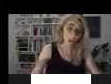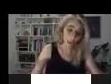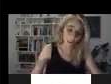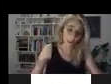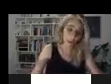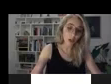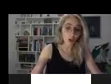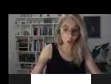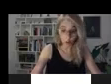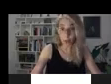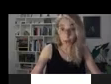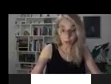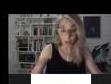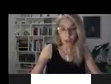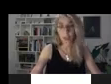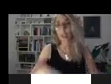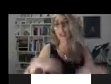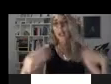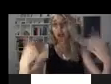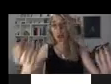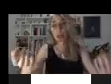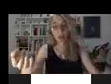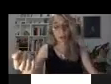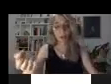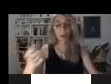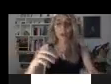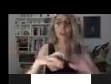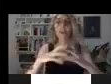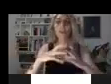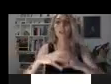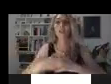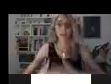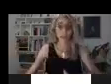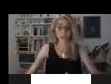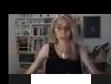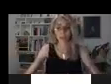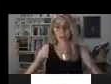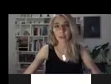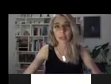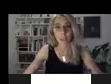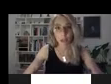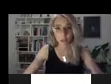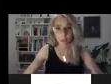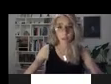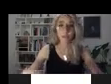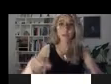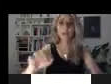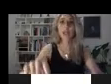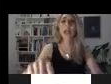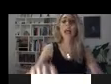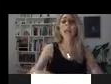que consecuentemente nos va a permitir la inserción dentro del mercado del arte internacional.